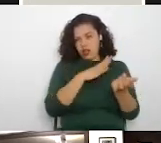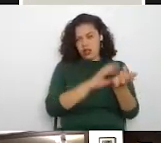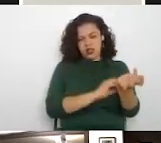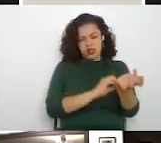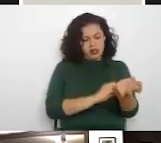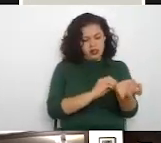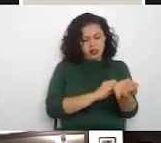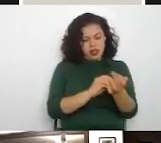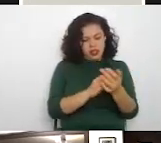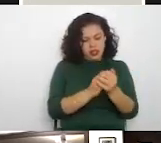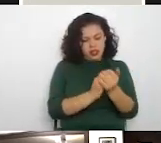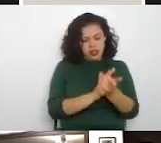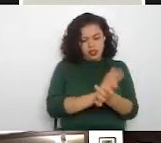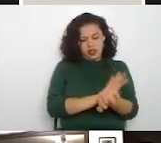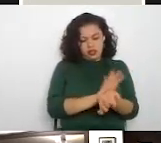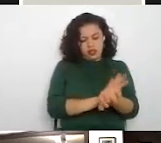necesariamente